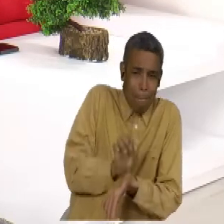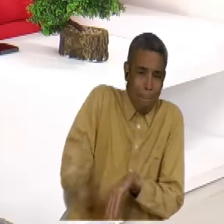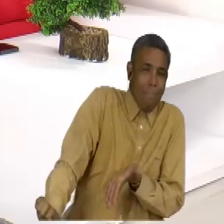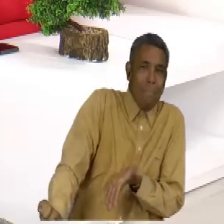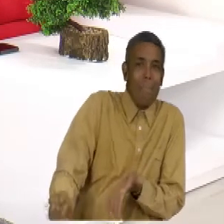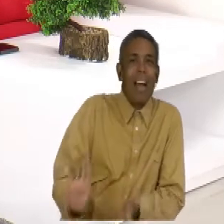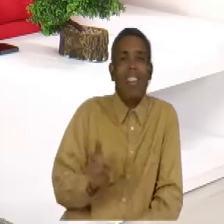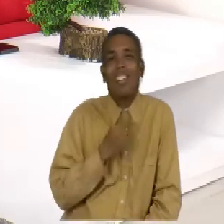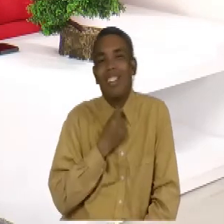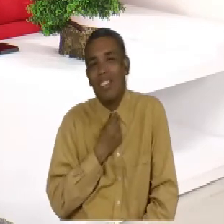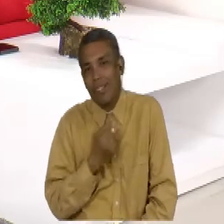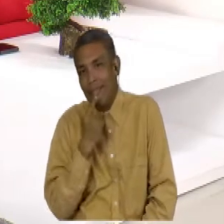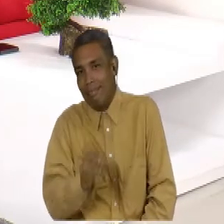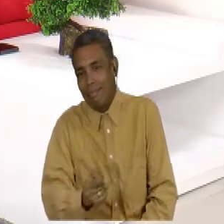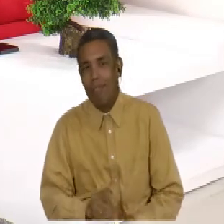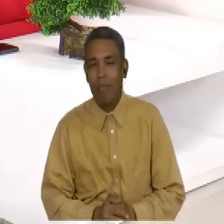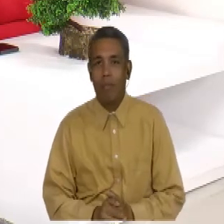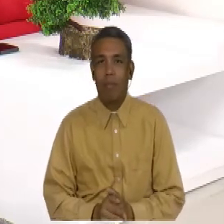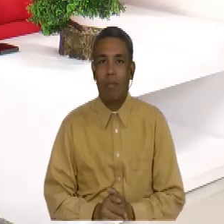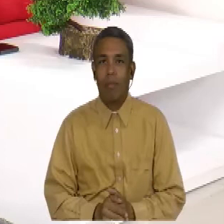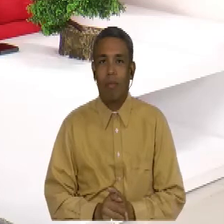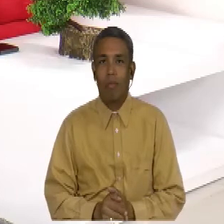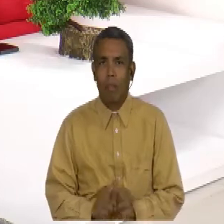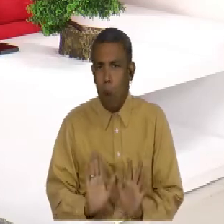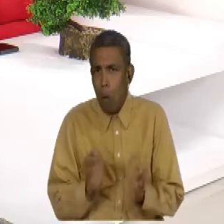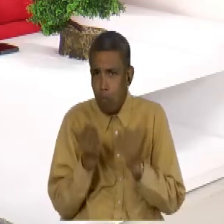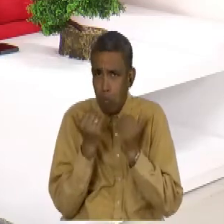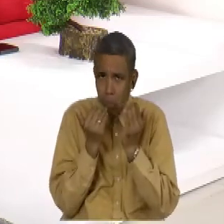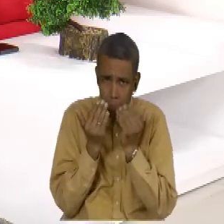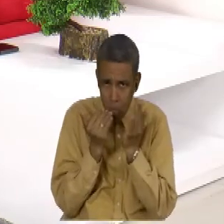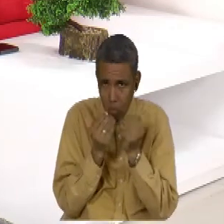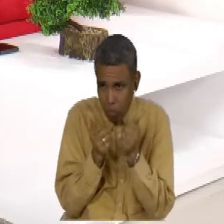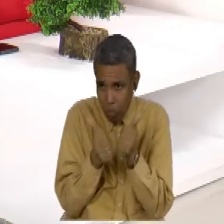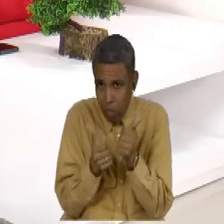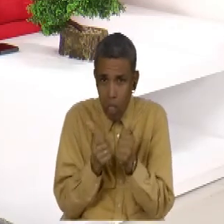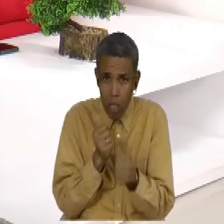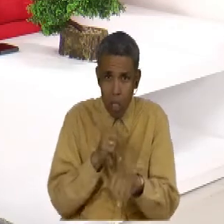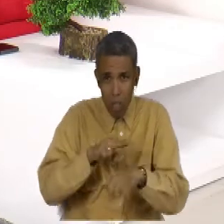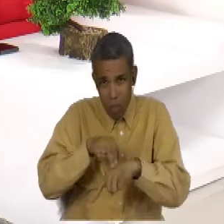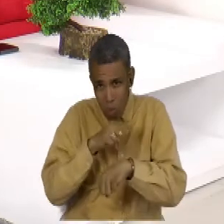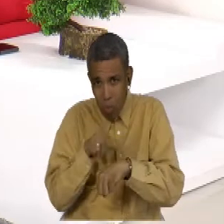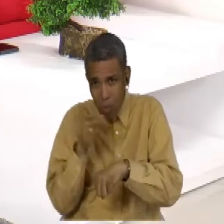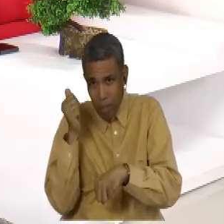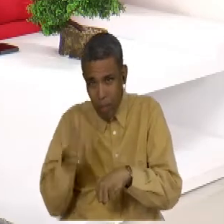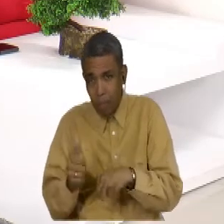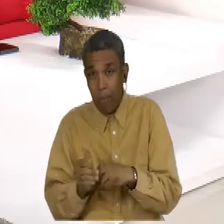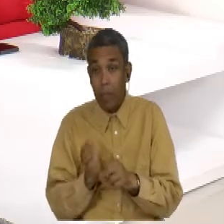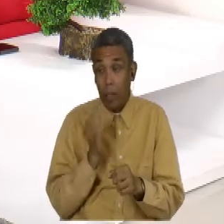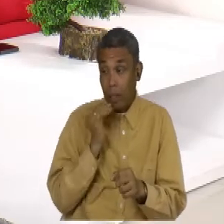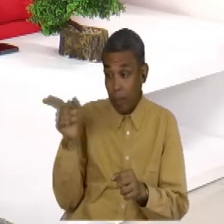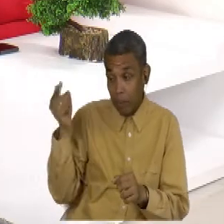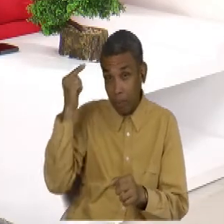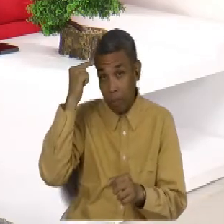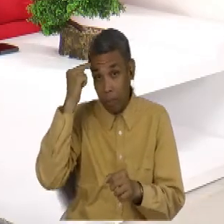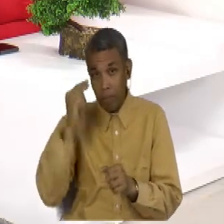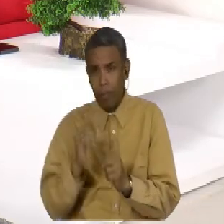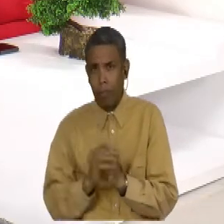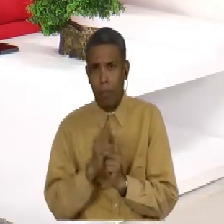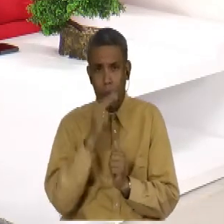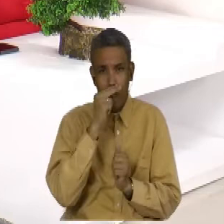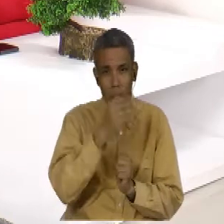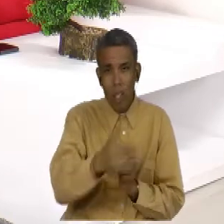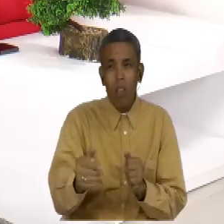en las estadísticas que uno tiene la idea de que los niños de estratos bajos son niños